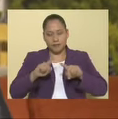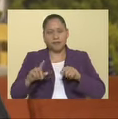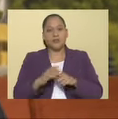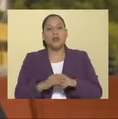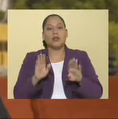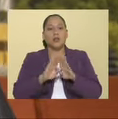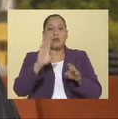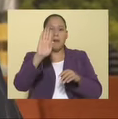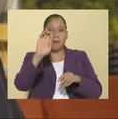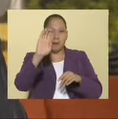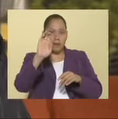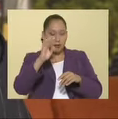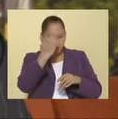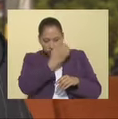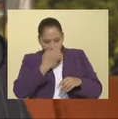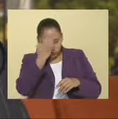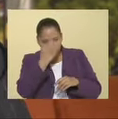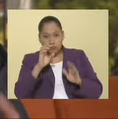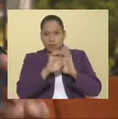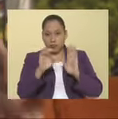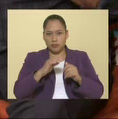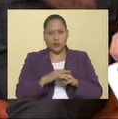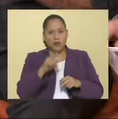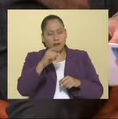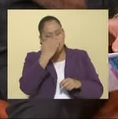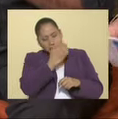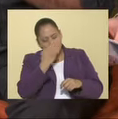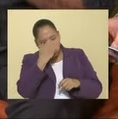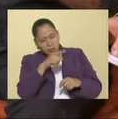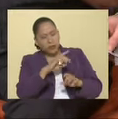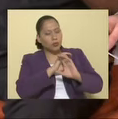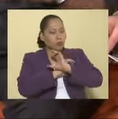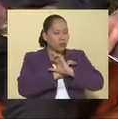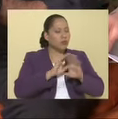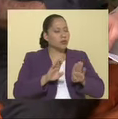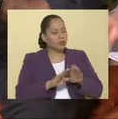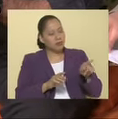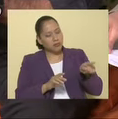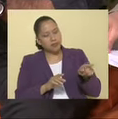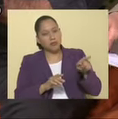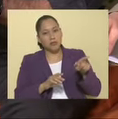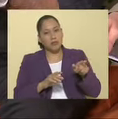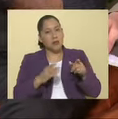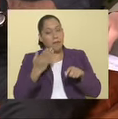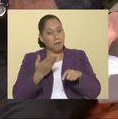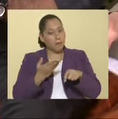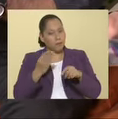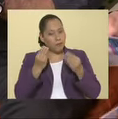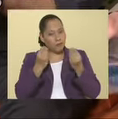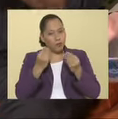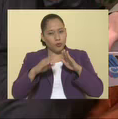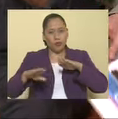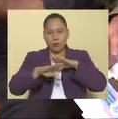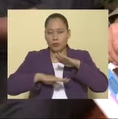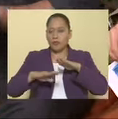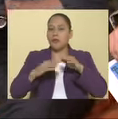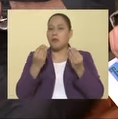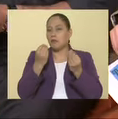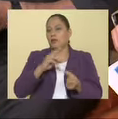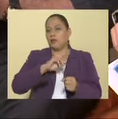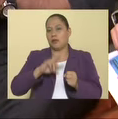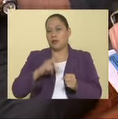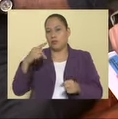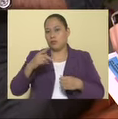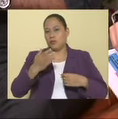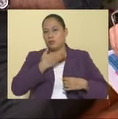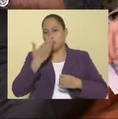con bebés. Entonces, para observar ciertos comportamientos muy básicos, muy naturales, digamos,